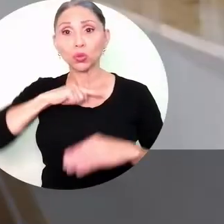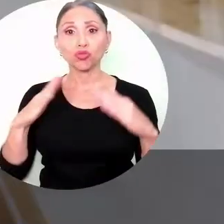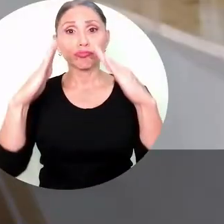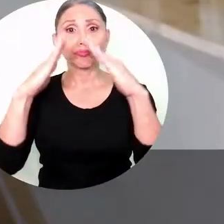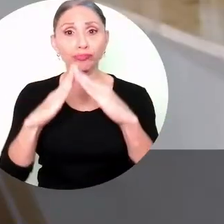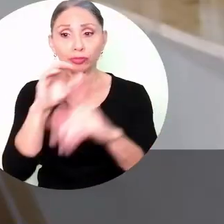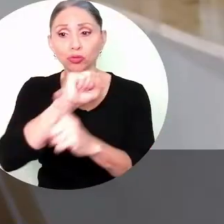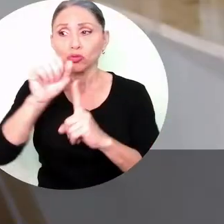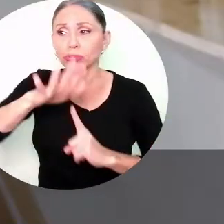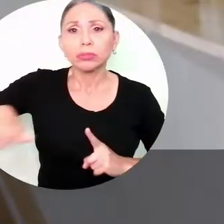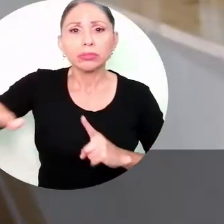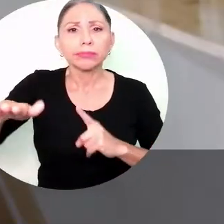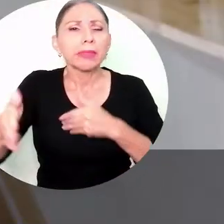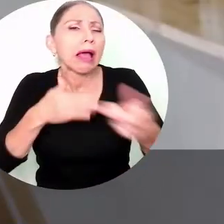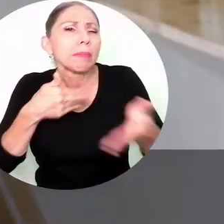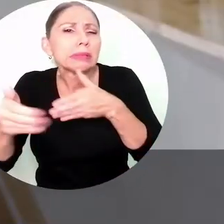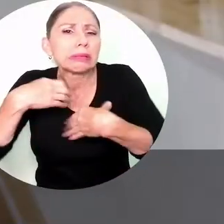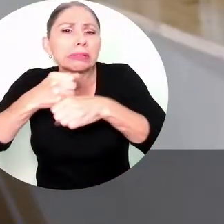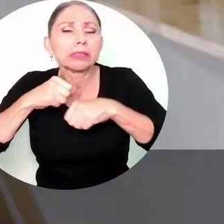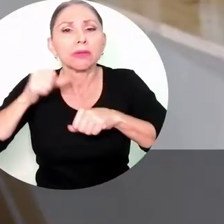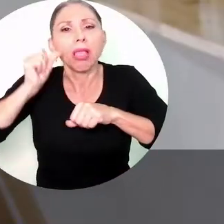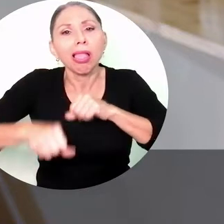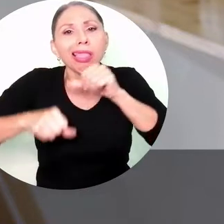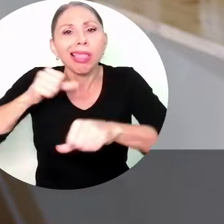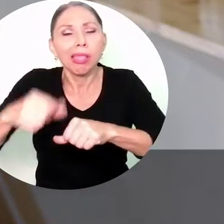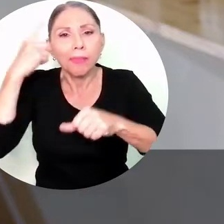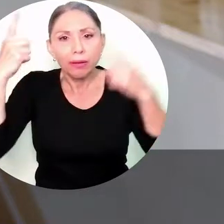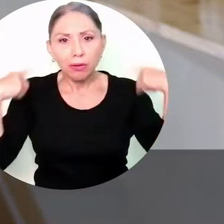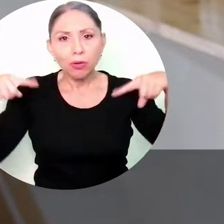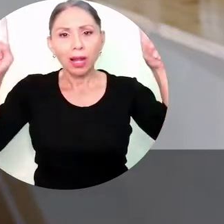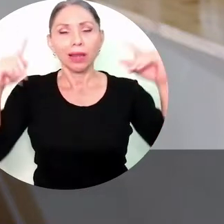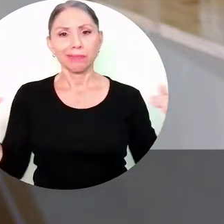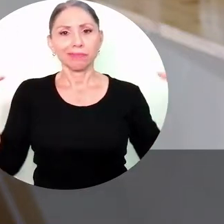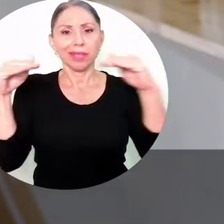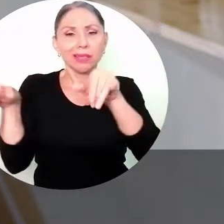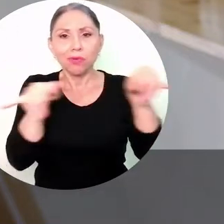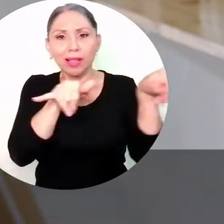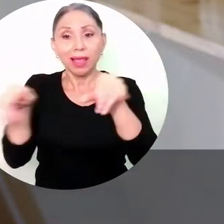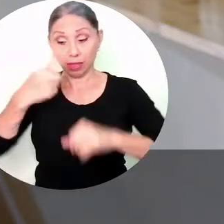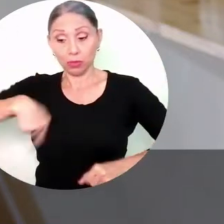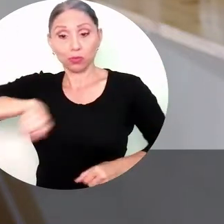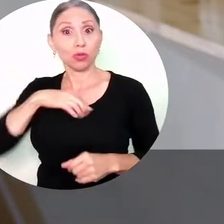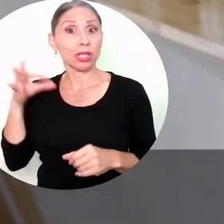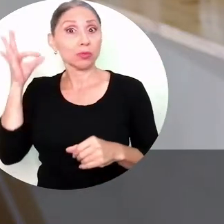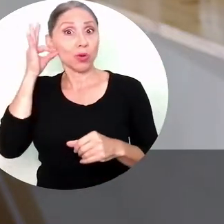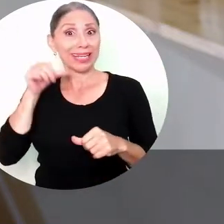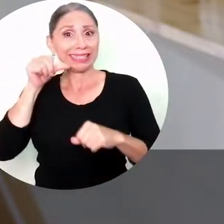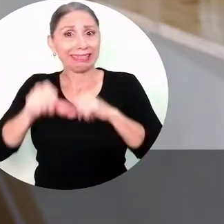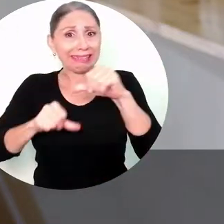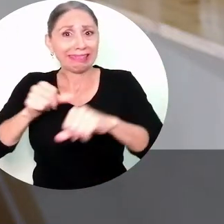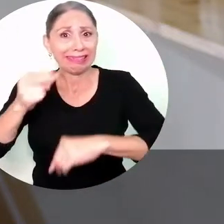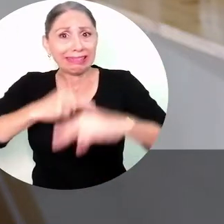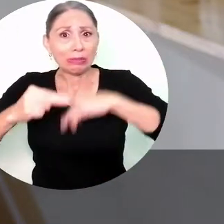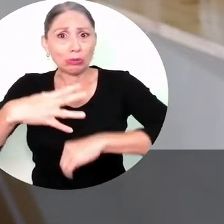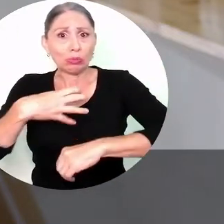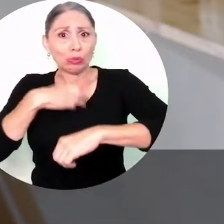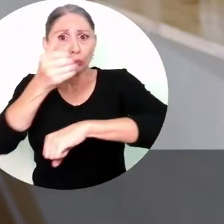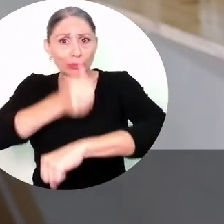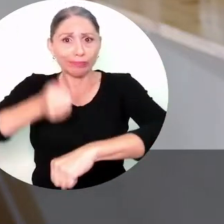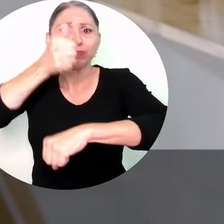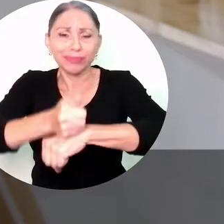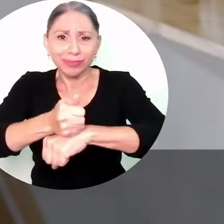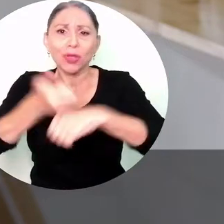Vivimos en una sociedad donde, a pesar de los esfuerzos que se han creado para generar igualdad, nosotras como mujeres y emprendedoras seguimos encontrando